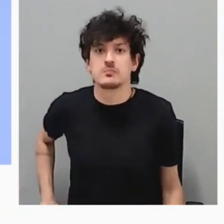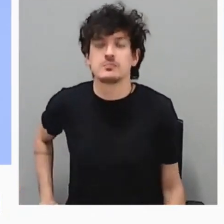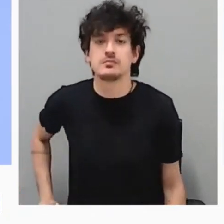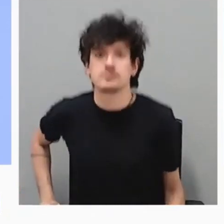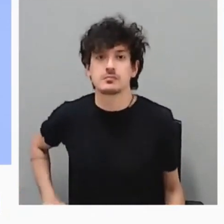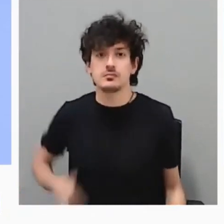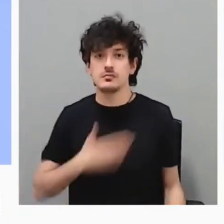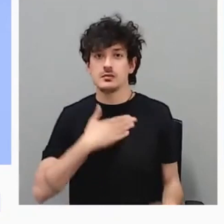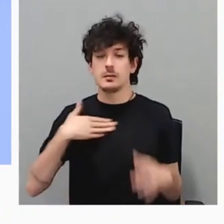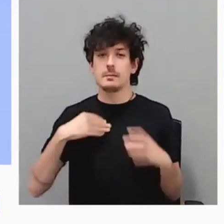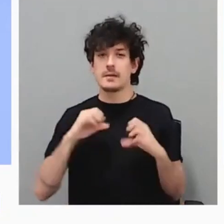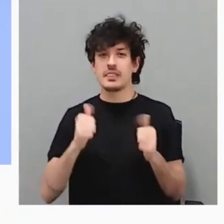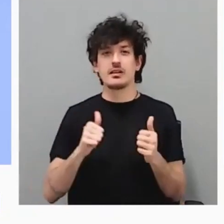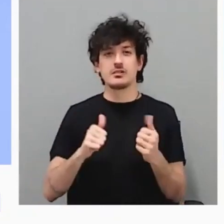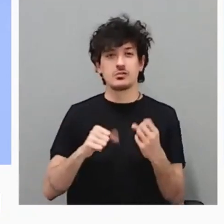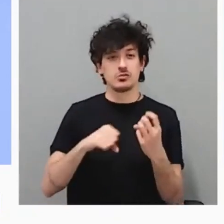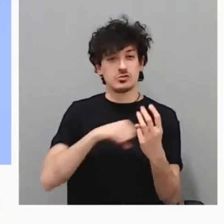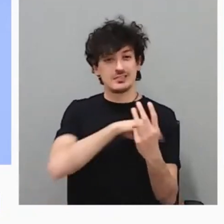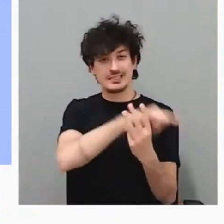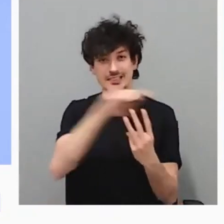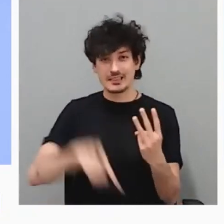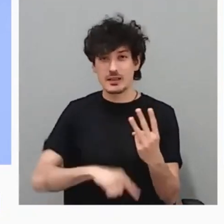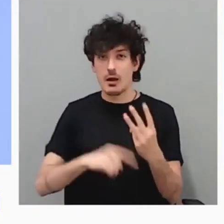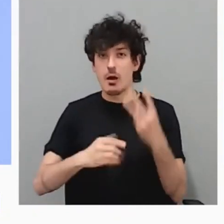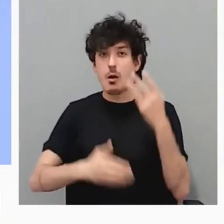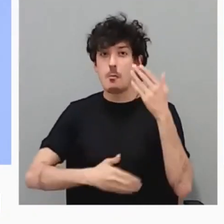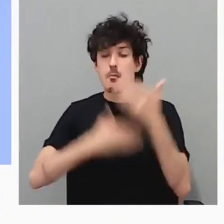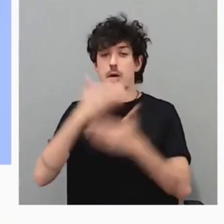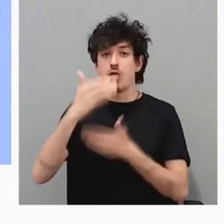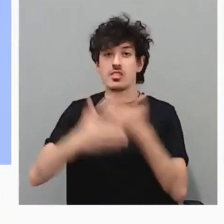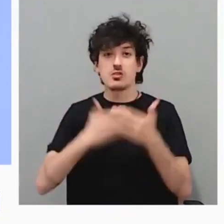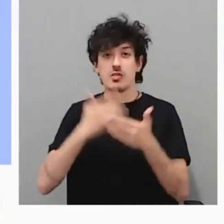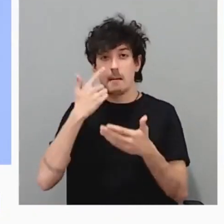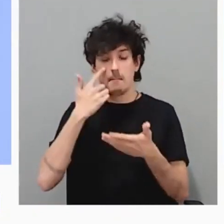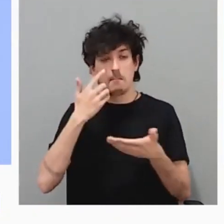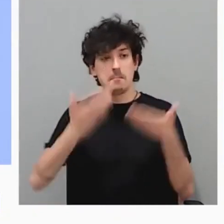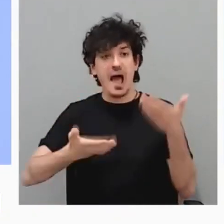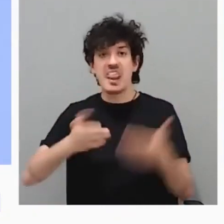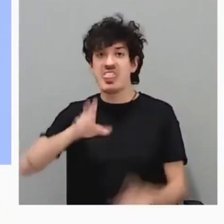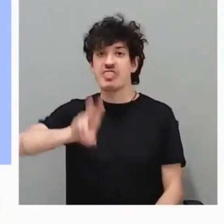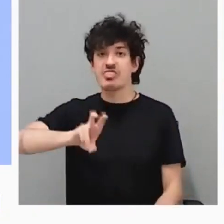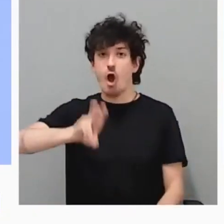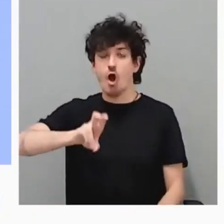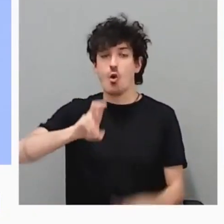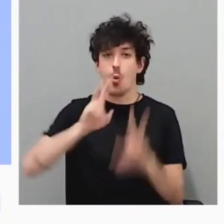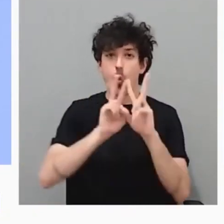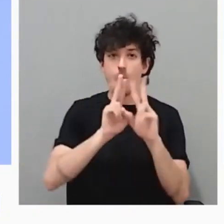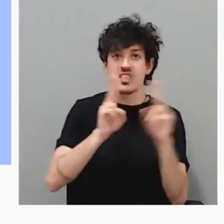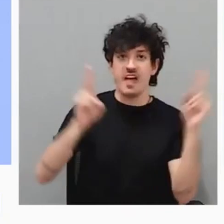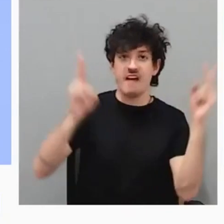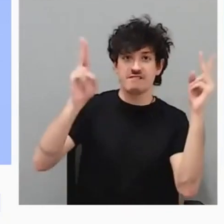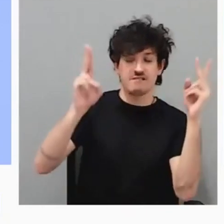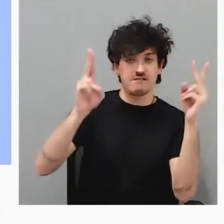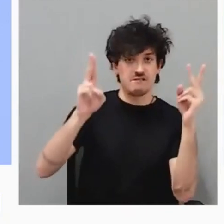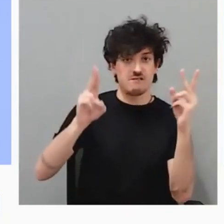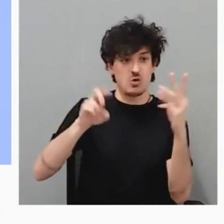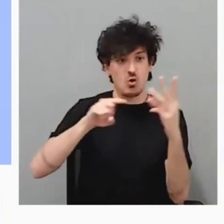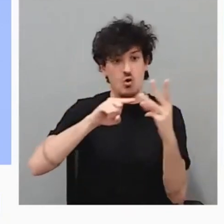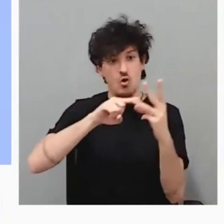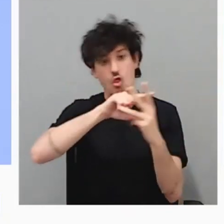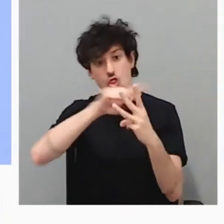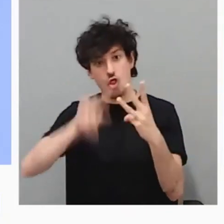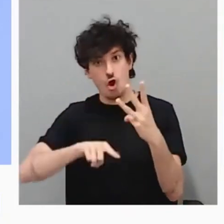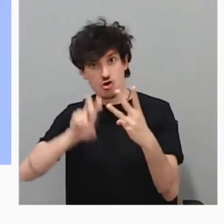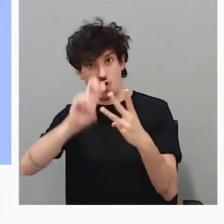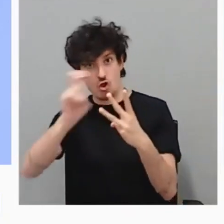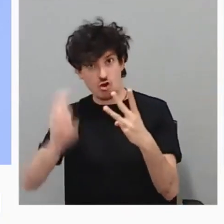habéis mencionado, ¿no?, el proceso de validación que habéis tenido, tanto UNICEF como vosotros dos, ¿no?, en los